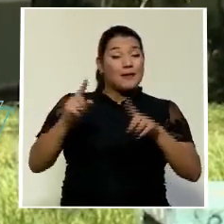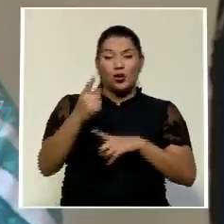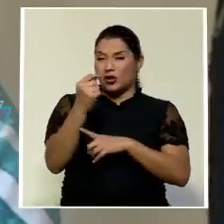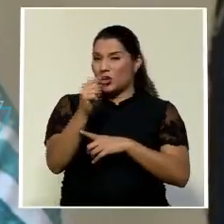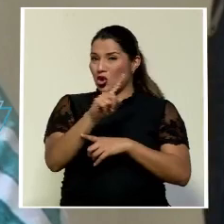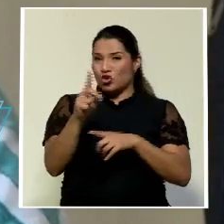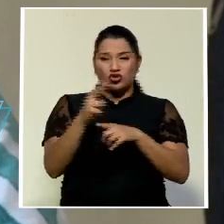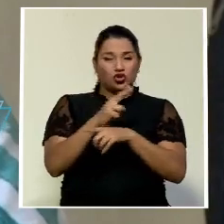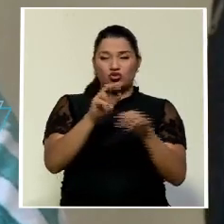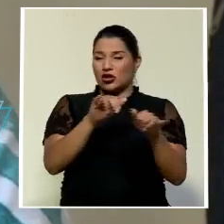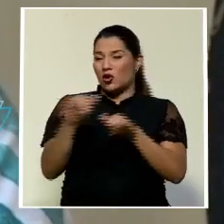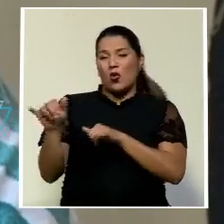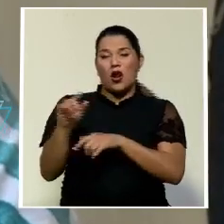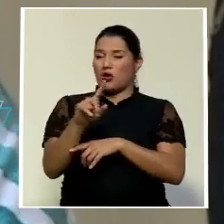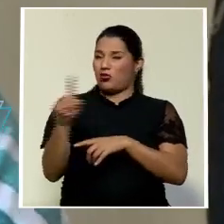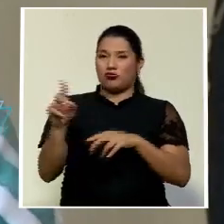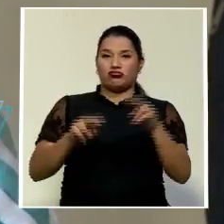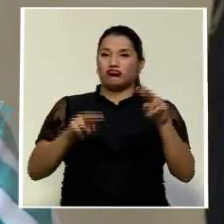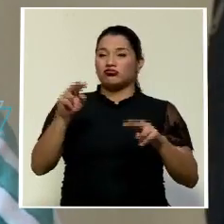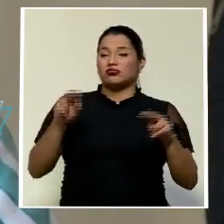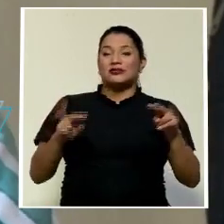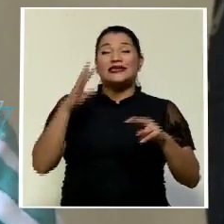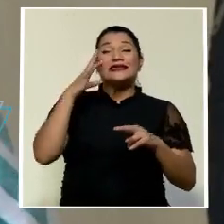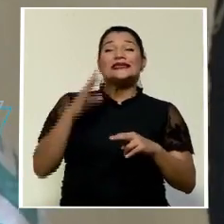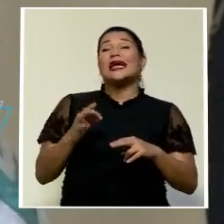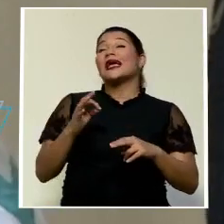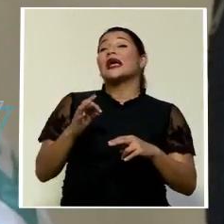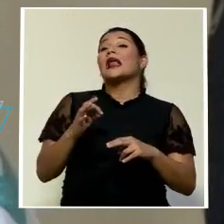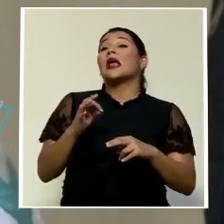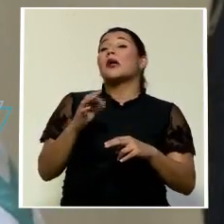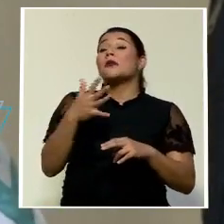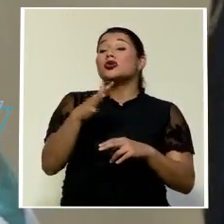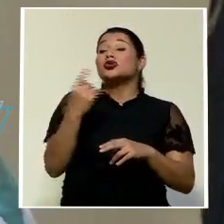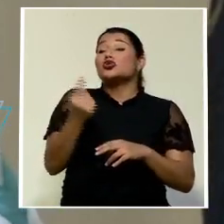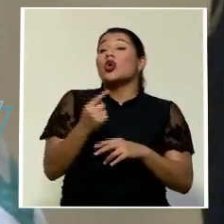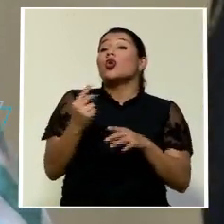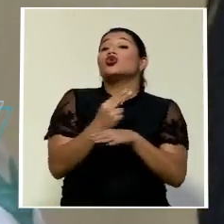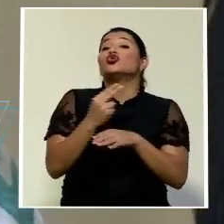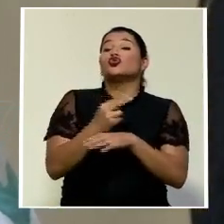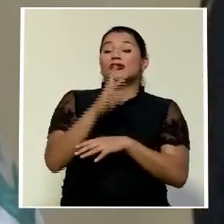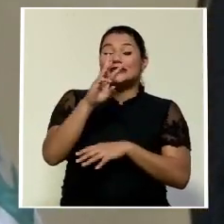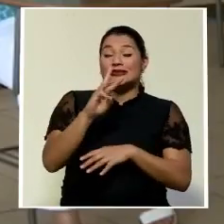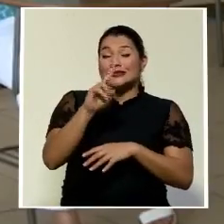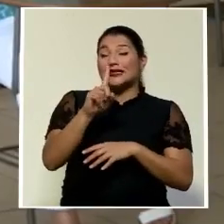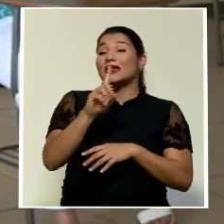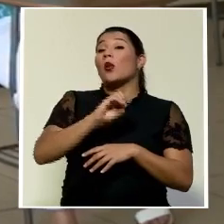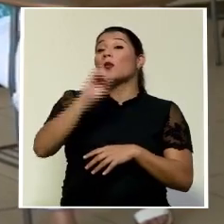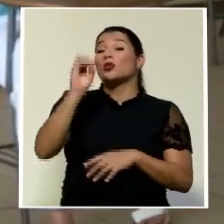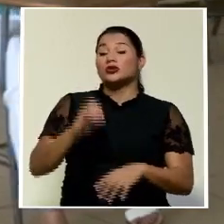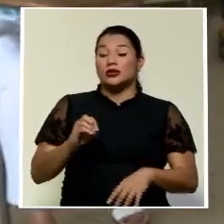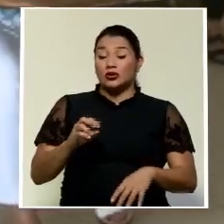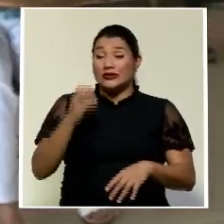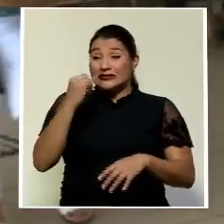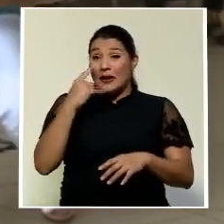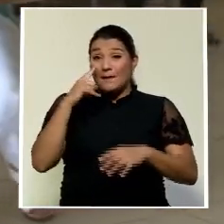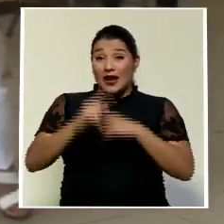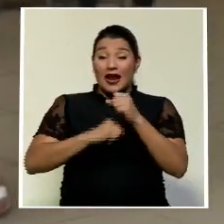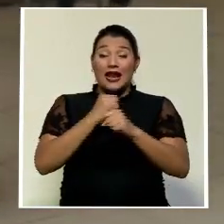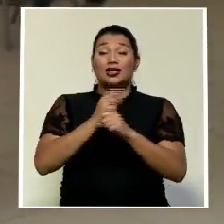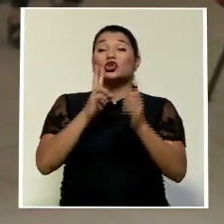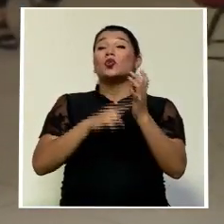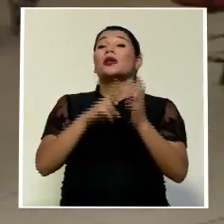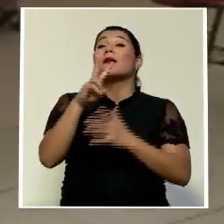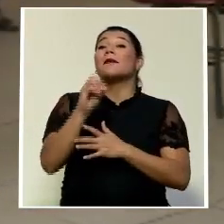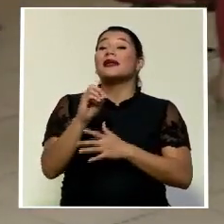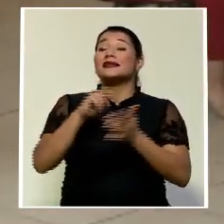forma sistemática. Se estima que en promedio las juntas ejecutan únicamente el 61% de los recursos que les son girados, que para el 2020